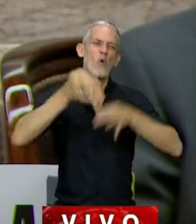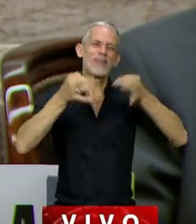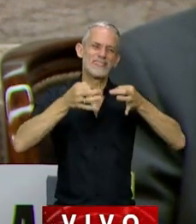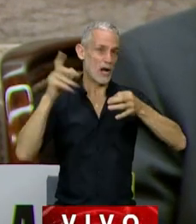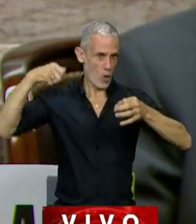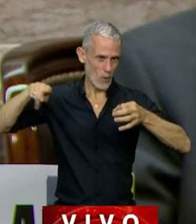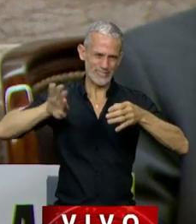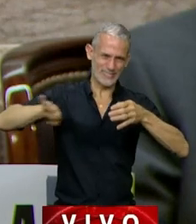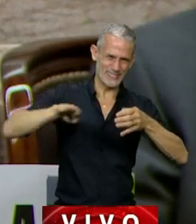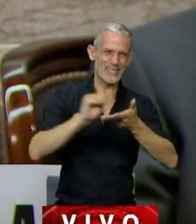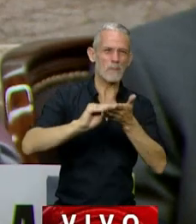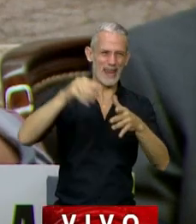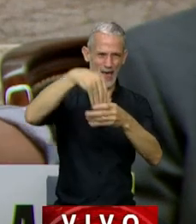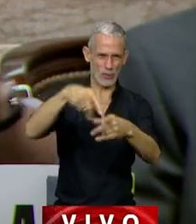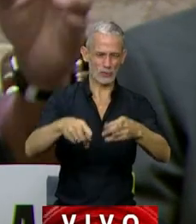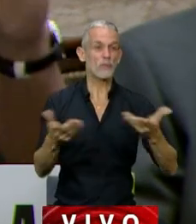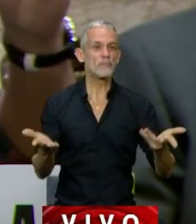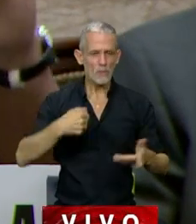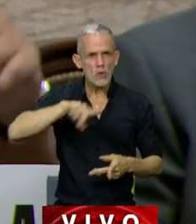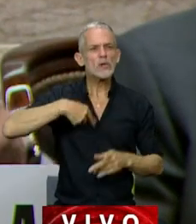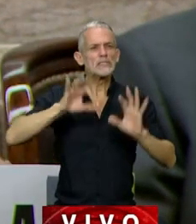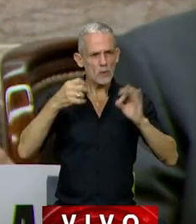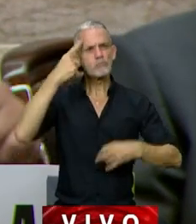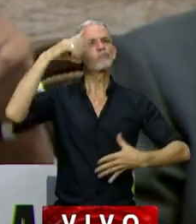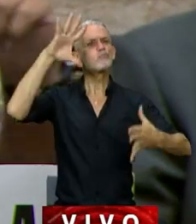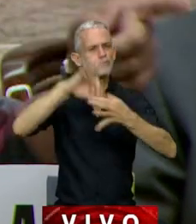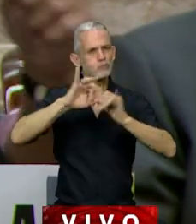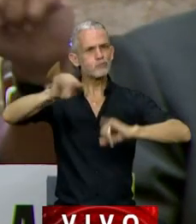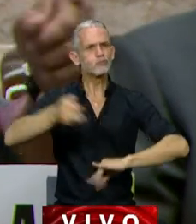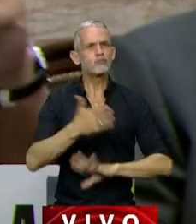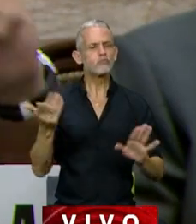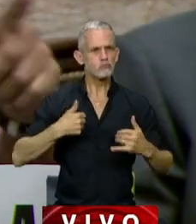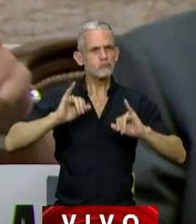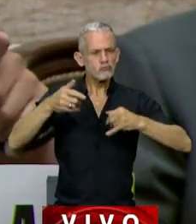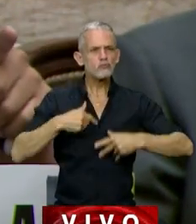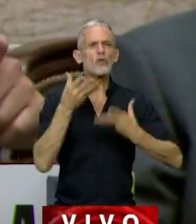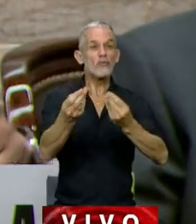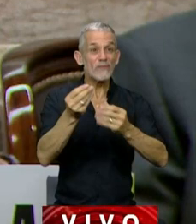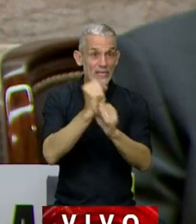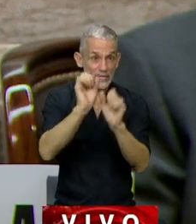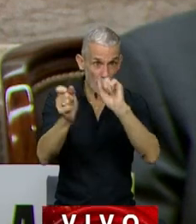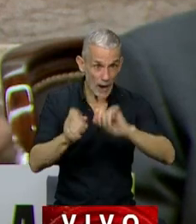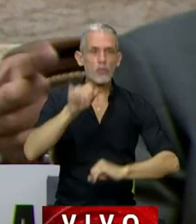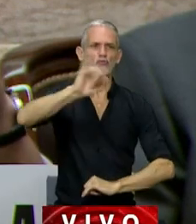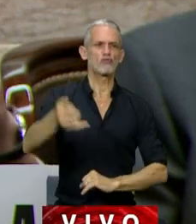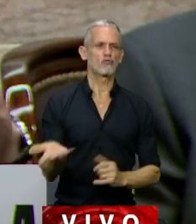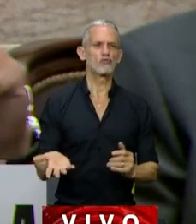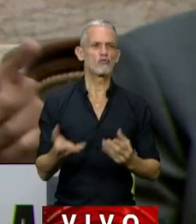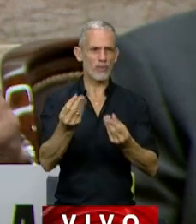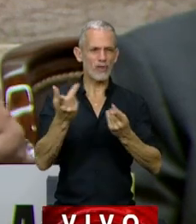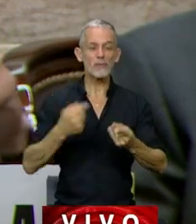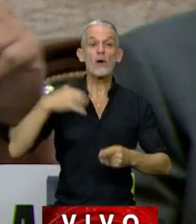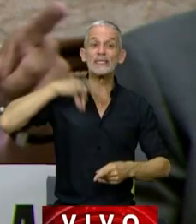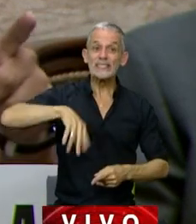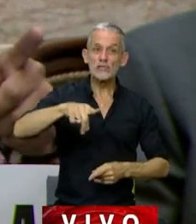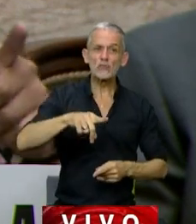Argentina. Porque nosotros sí somos consecuentes, sí estamos con la clase trabajadora, porque consideramos que el